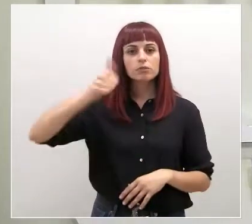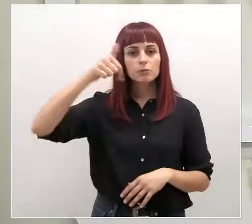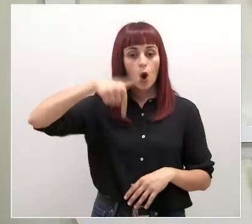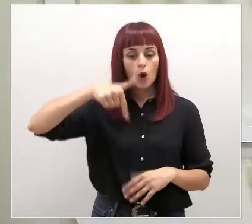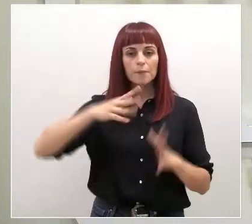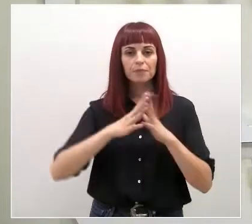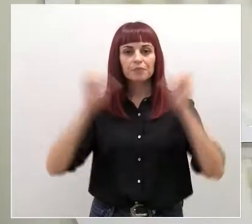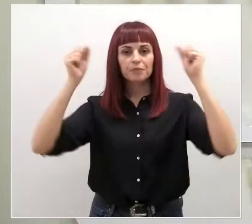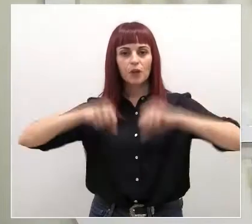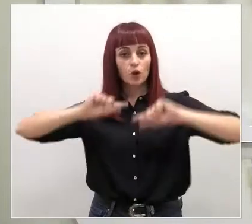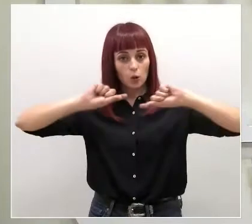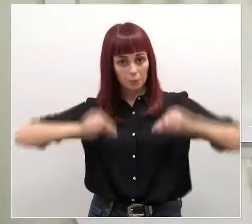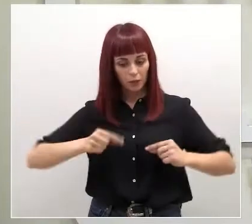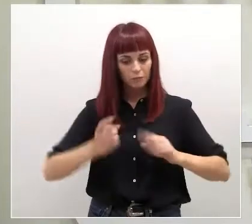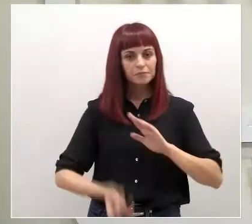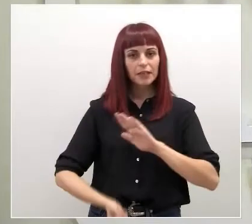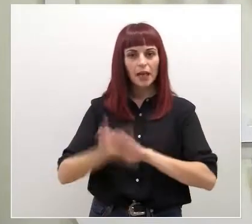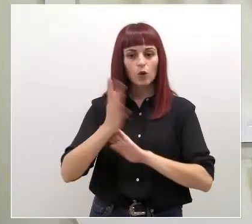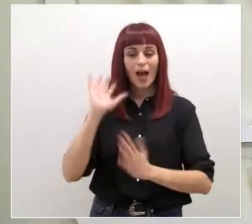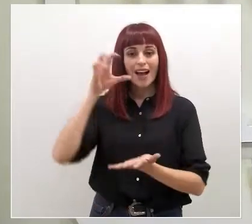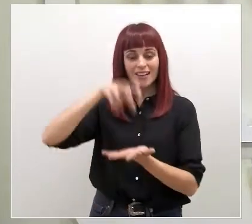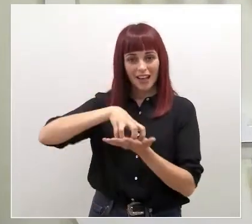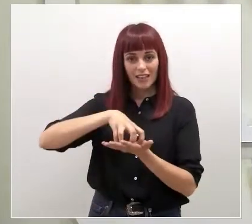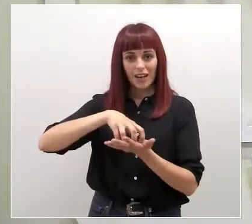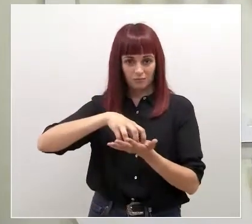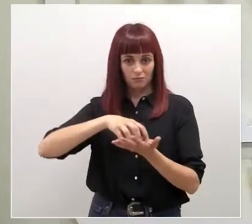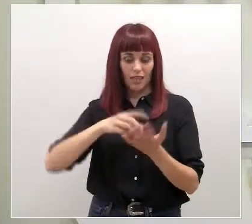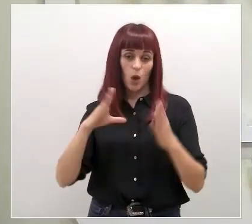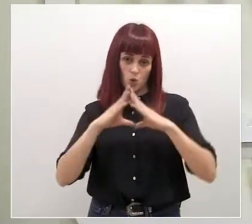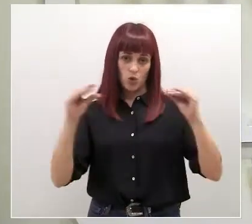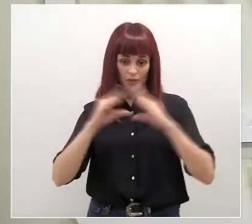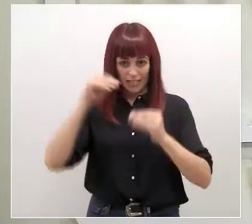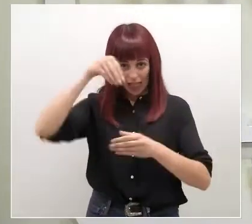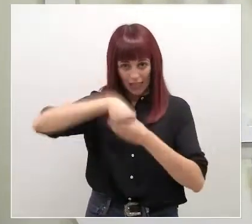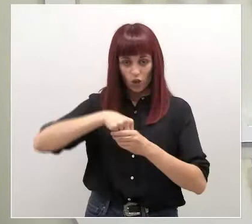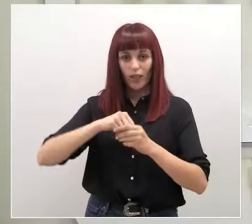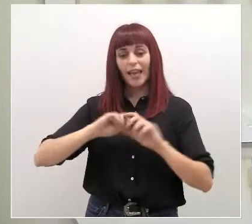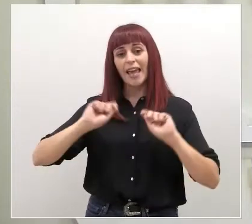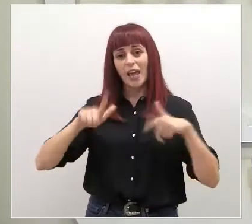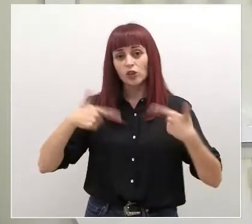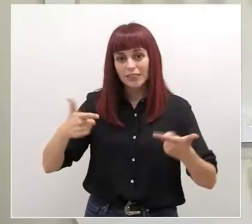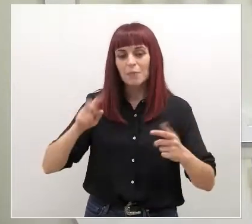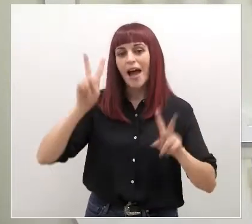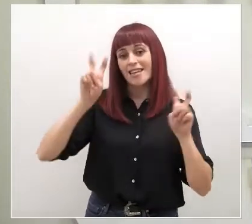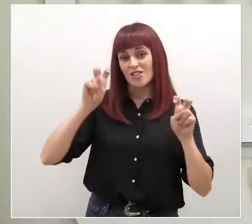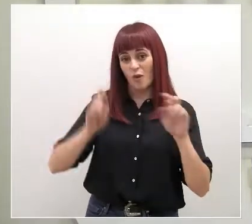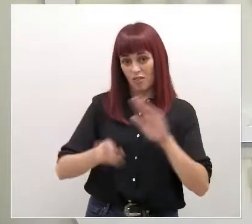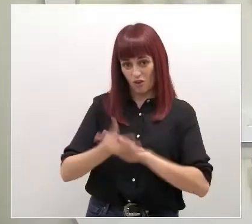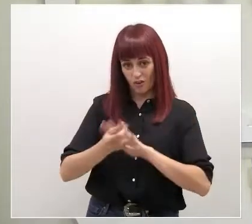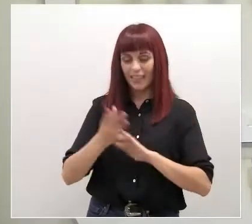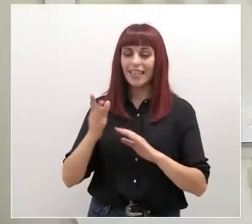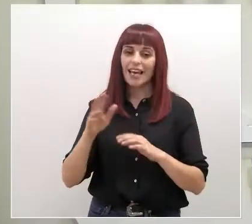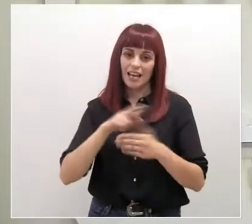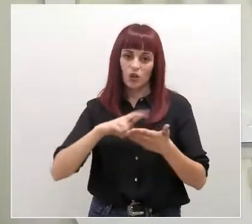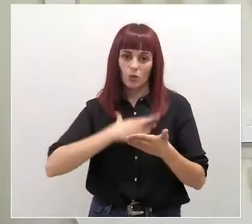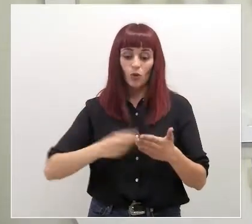un convenio para la creación de una cátedra interuniversitaria del ecosistema de innovación en la región de Murcia. Esta